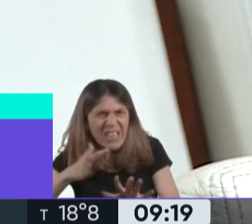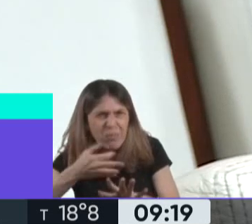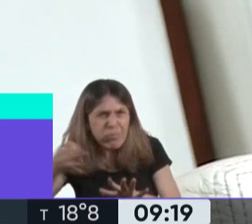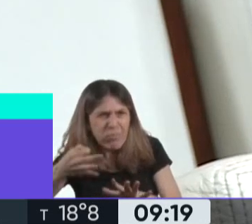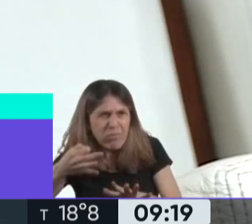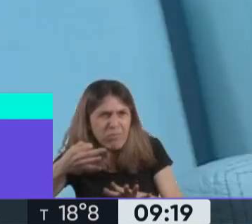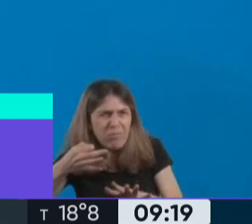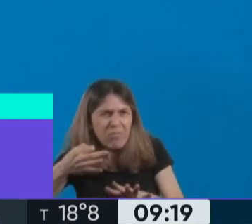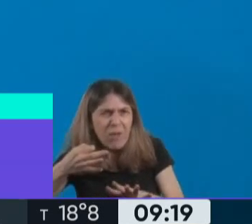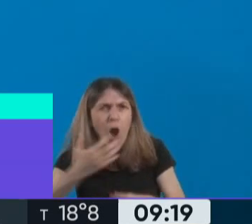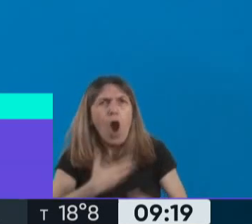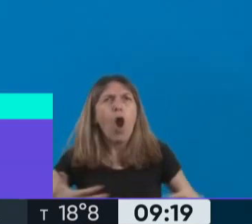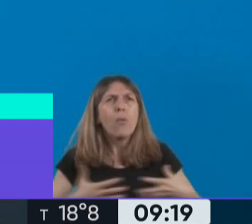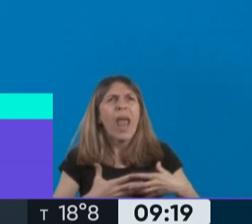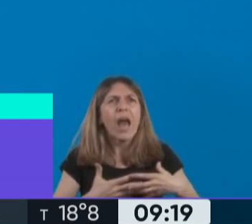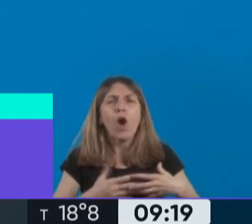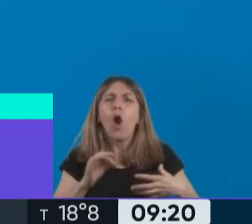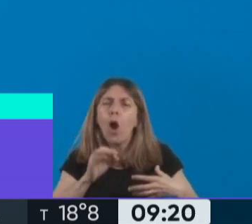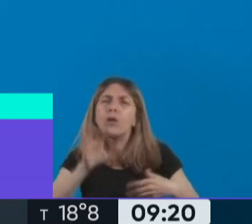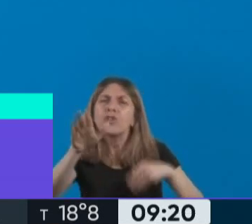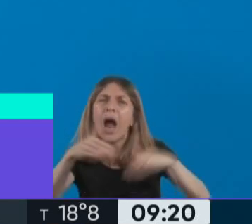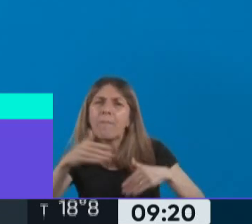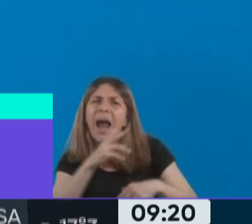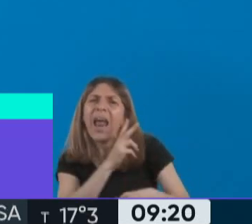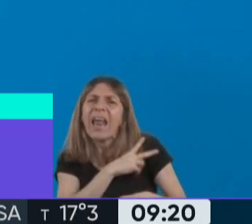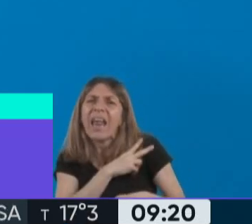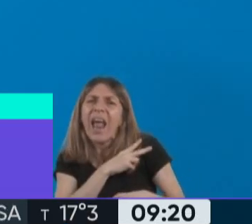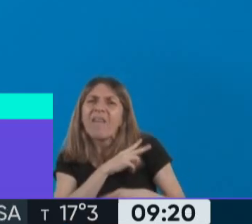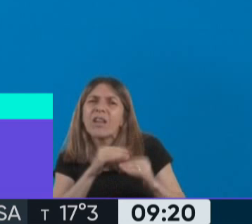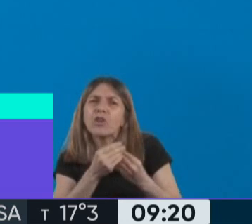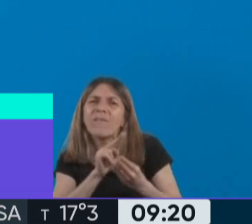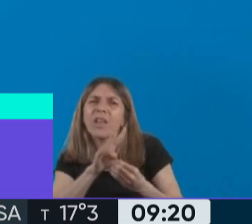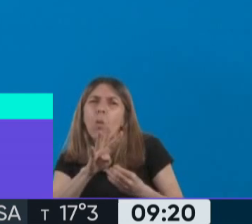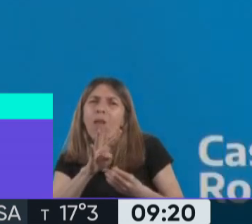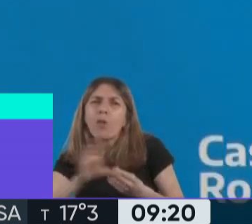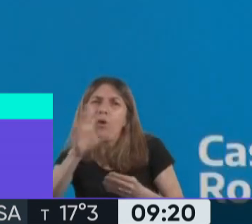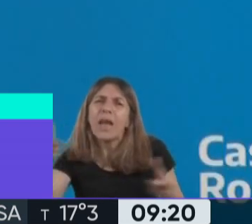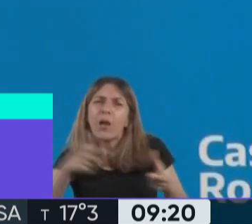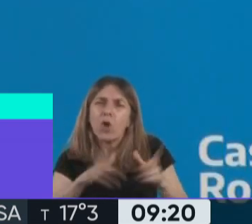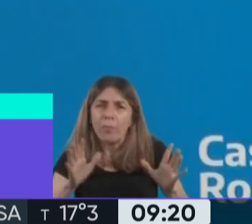Gobierno central o proponer una mesa de diálogo entre los jefes de los 24 distritos.